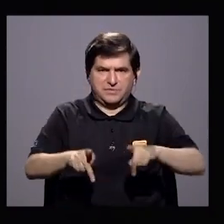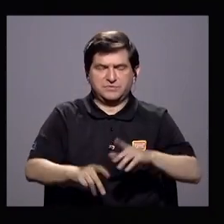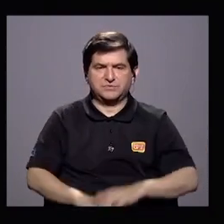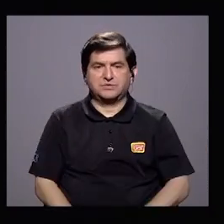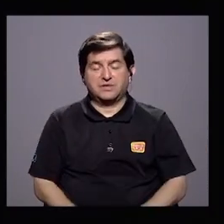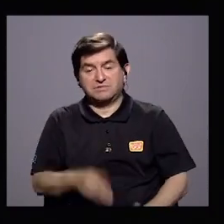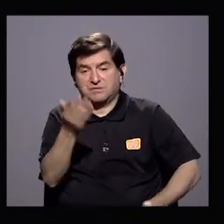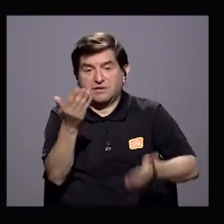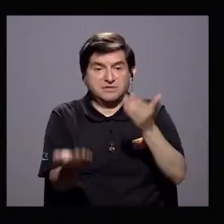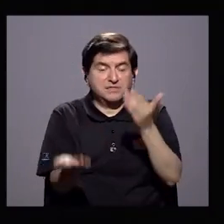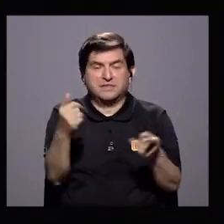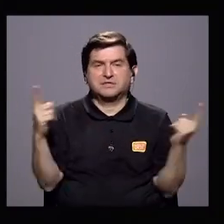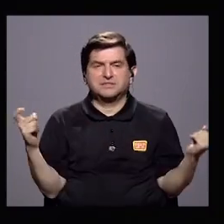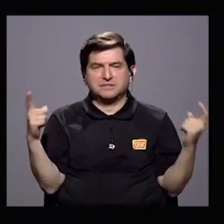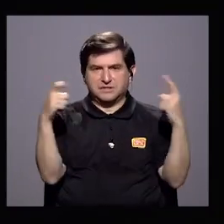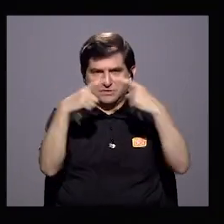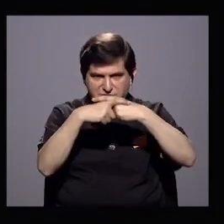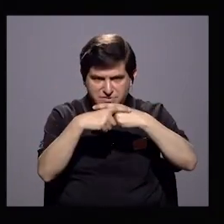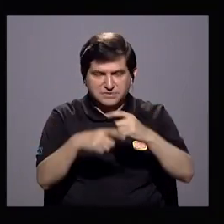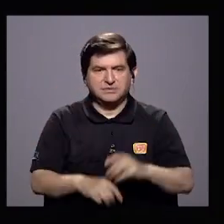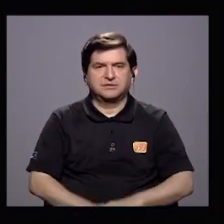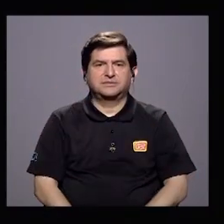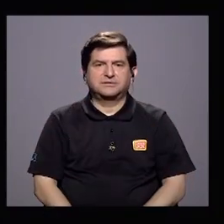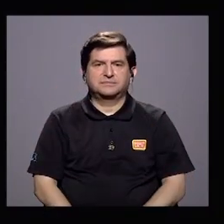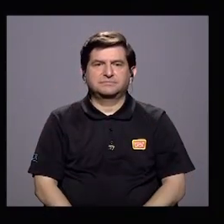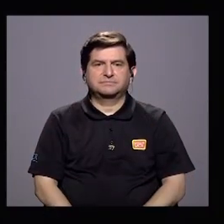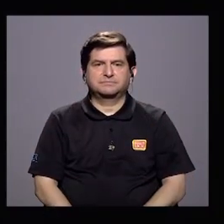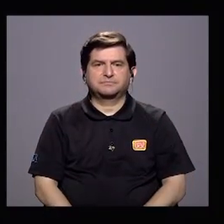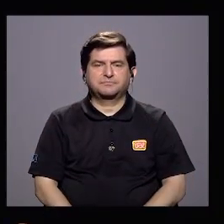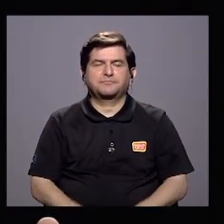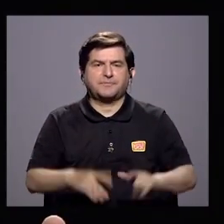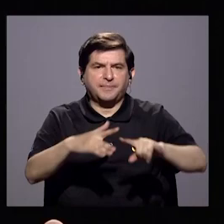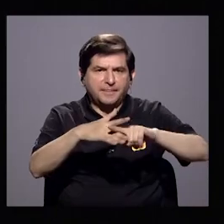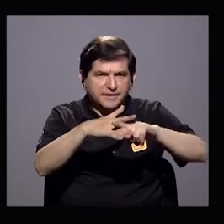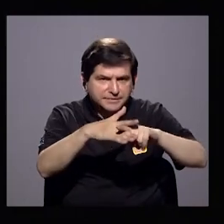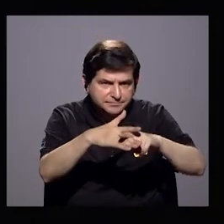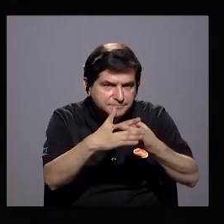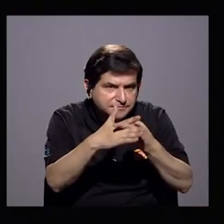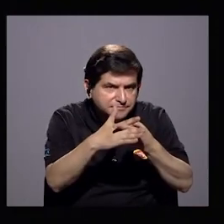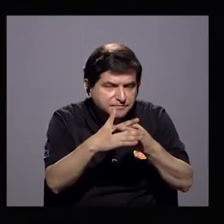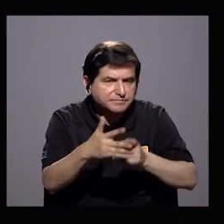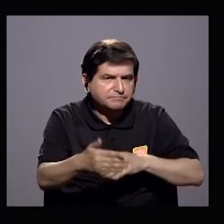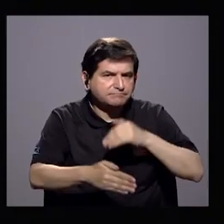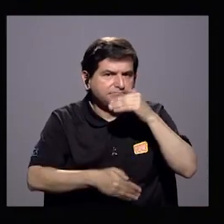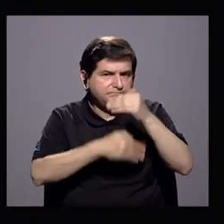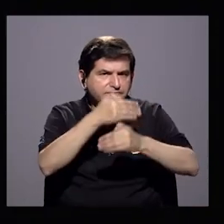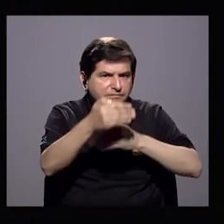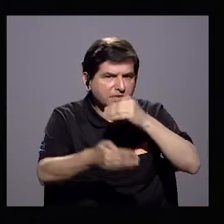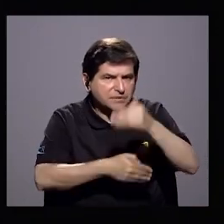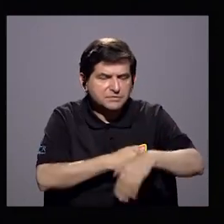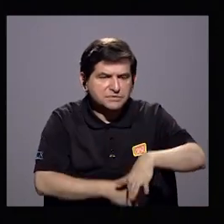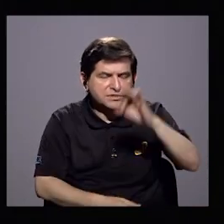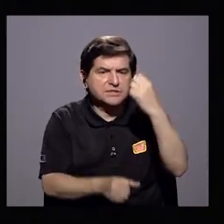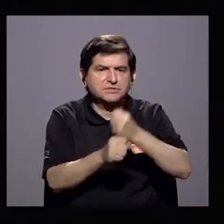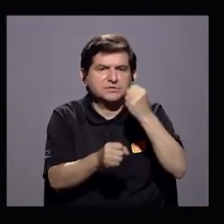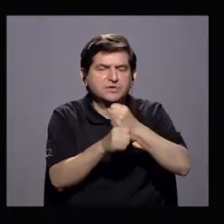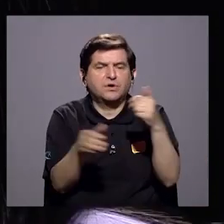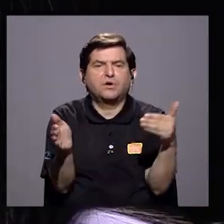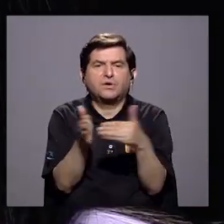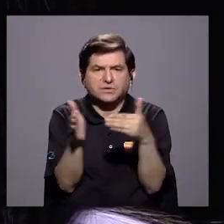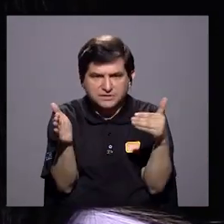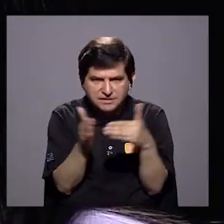que de repente va a ser complejo para ellas iniciar un proceso de encontrar trabajo otra